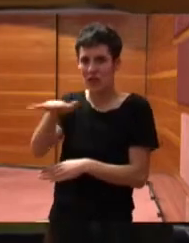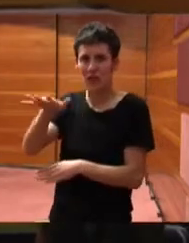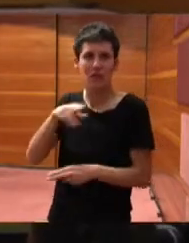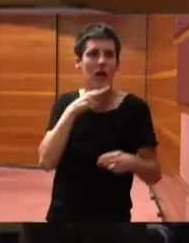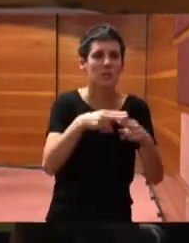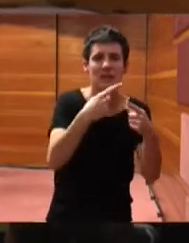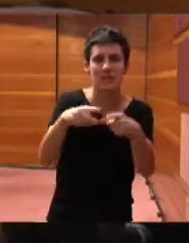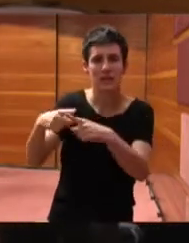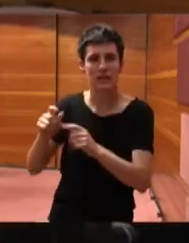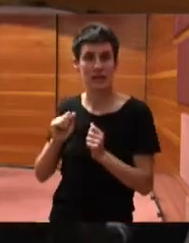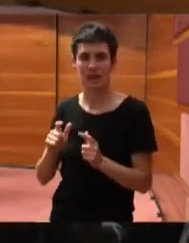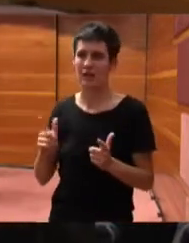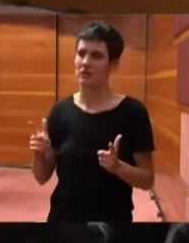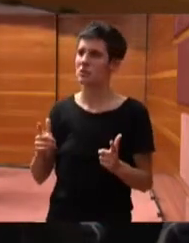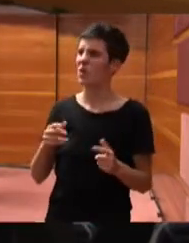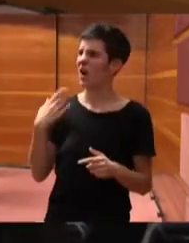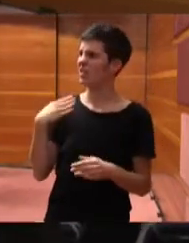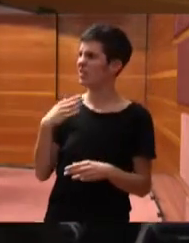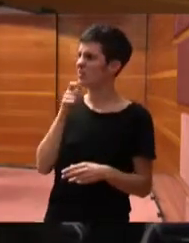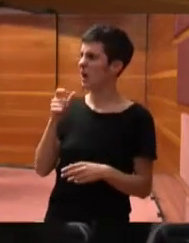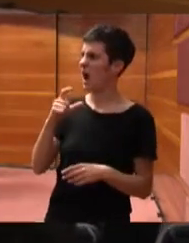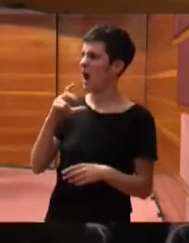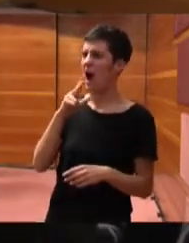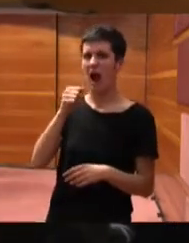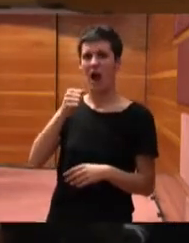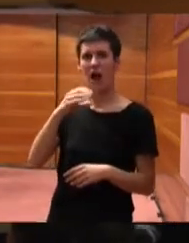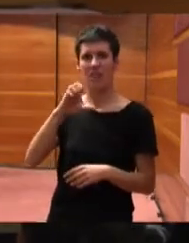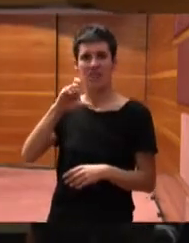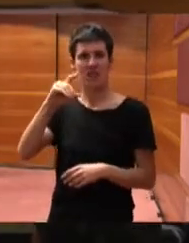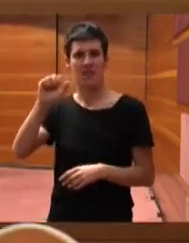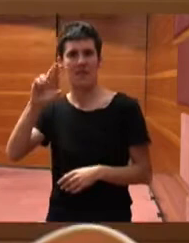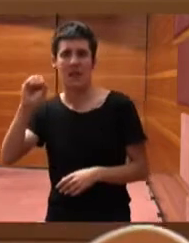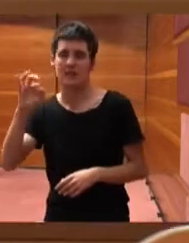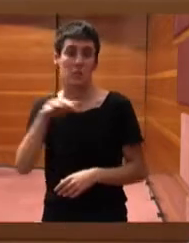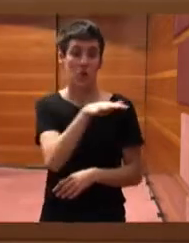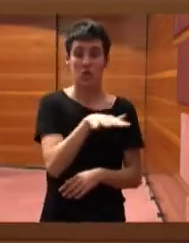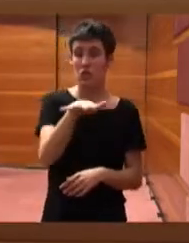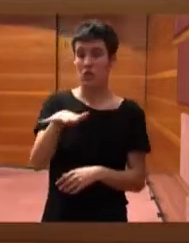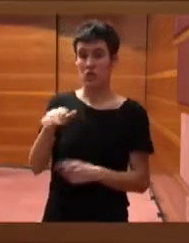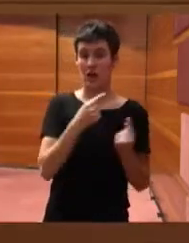Las acederas, ¿cómo era aquello? Bueno, en fin, en cada zona... O sea,